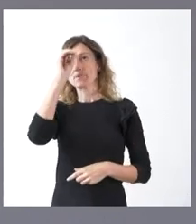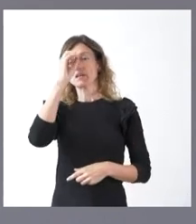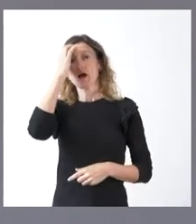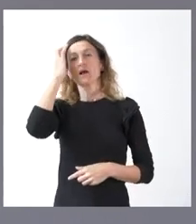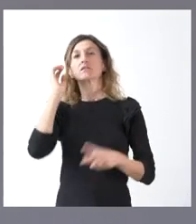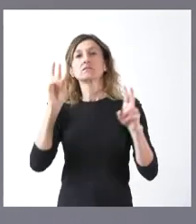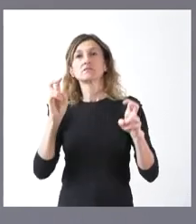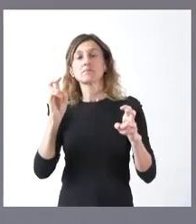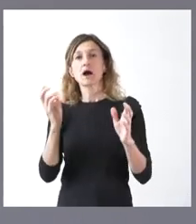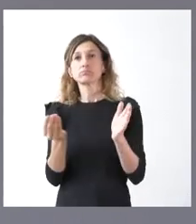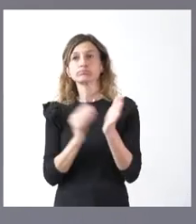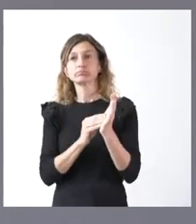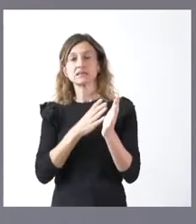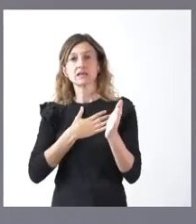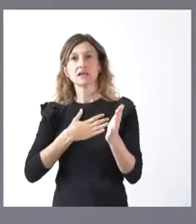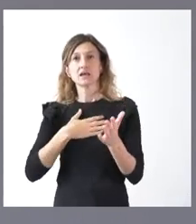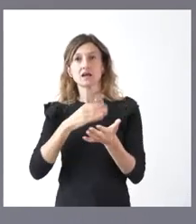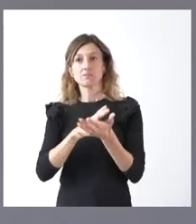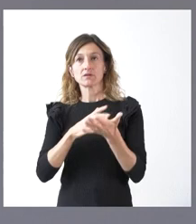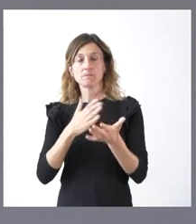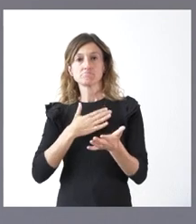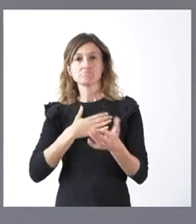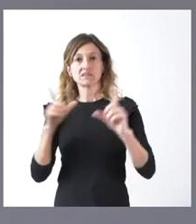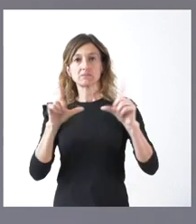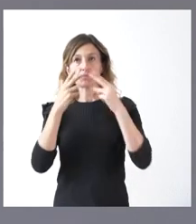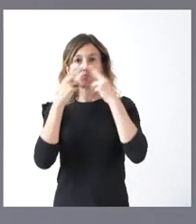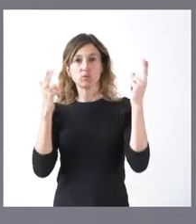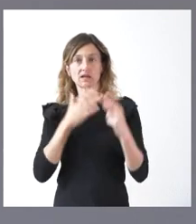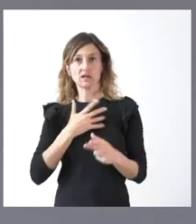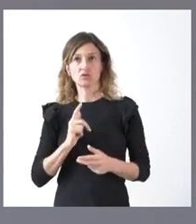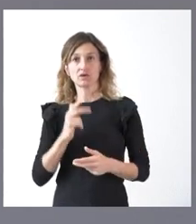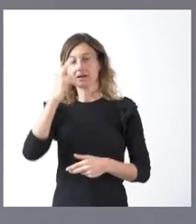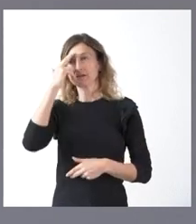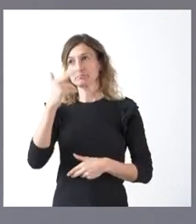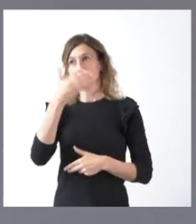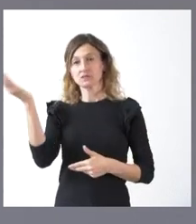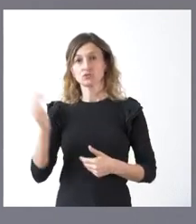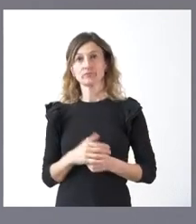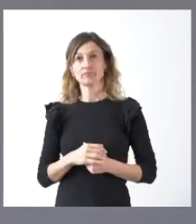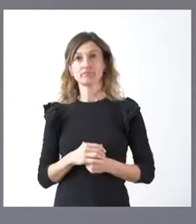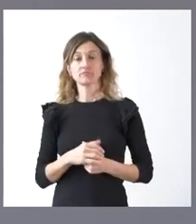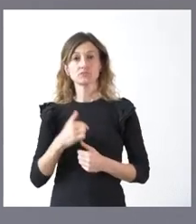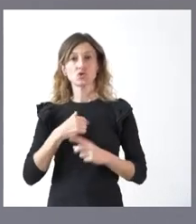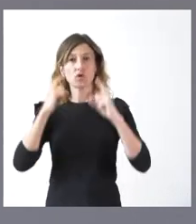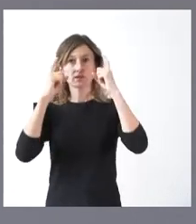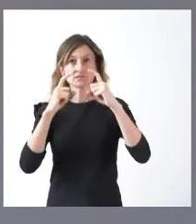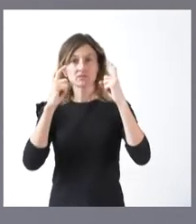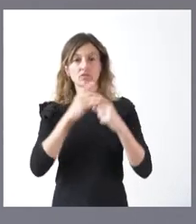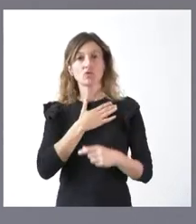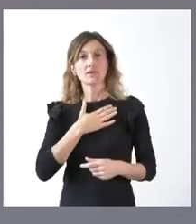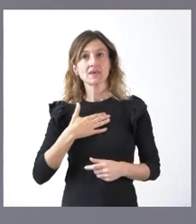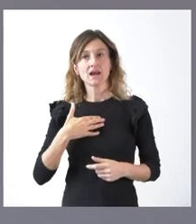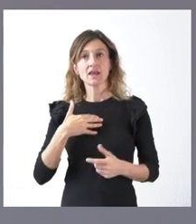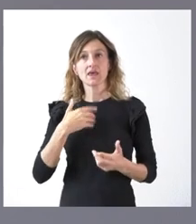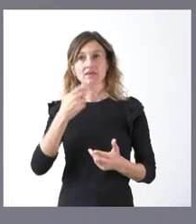incorporarnos a ese grupo de comunidades autónomas que tiene una televisión pública desde el respeto pero nosotros concentramos el esfuerzo precisamente